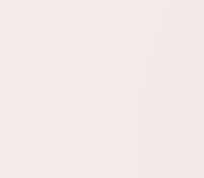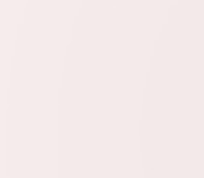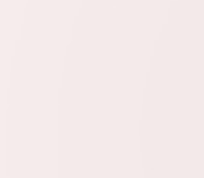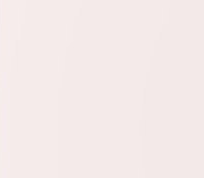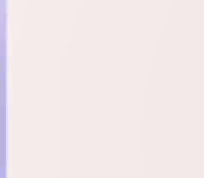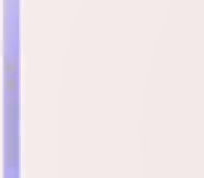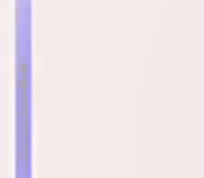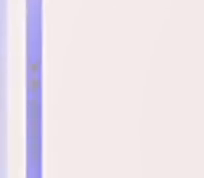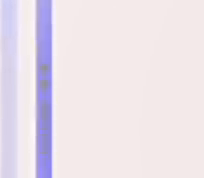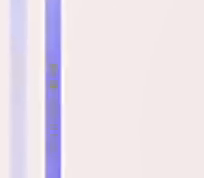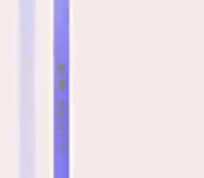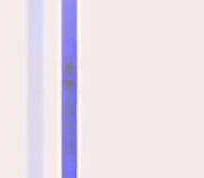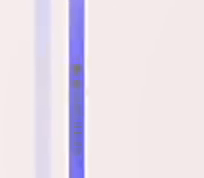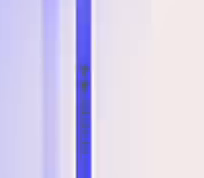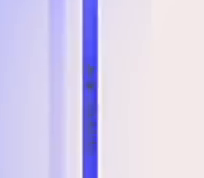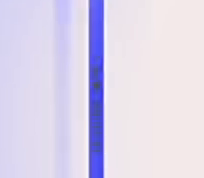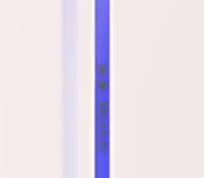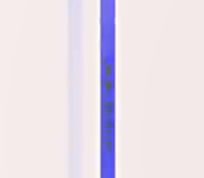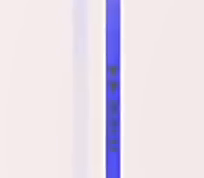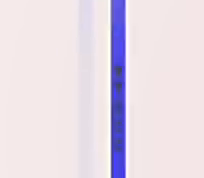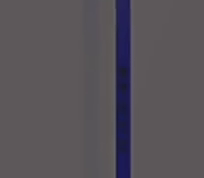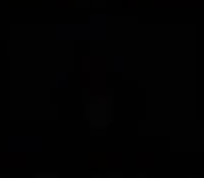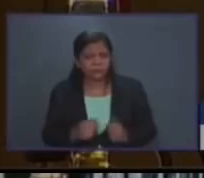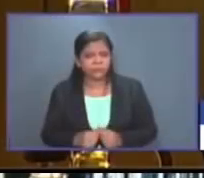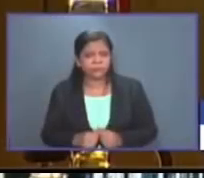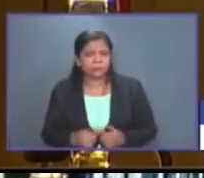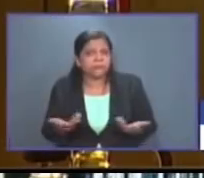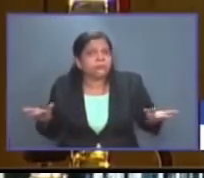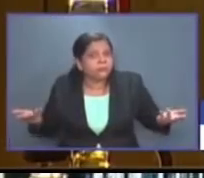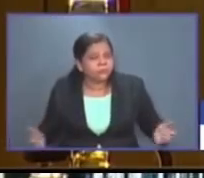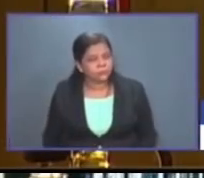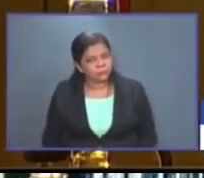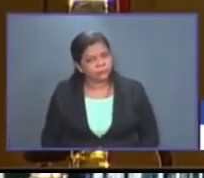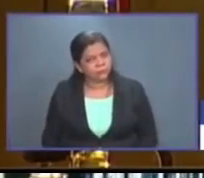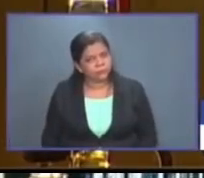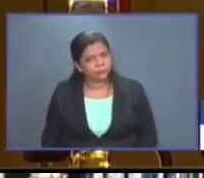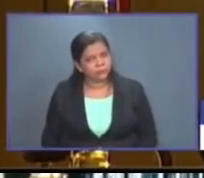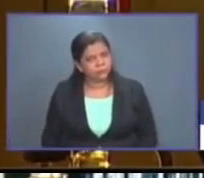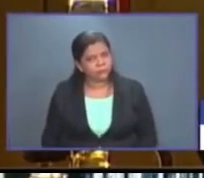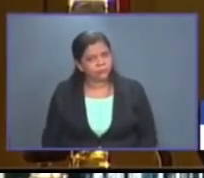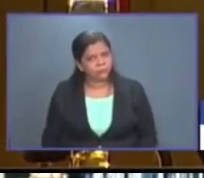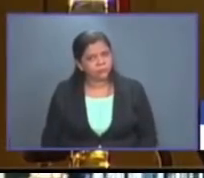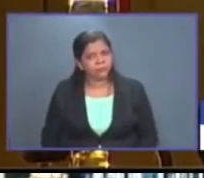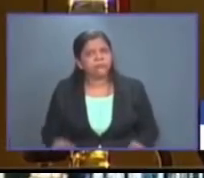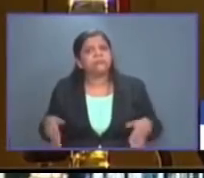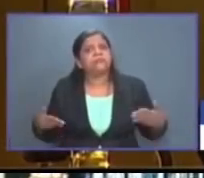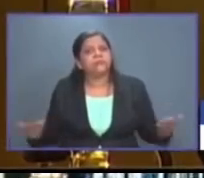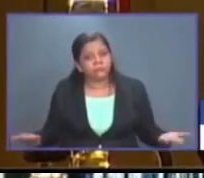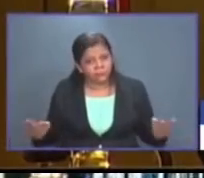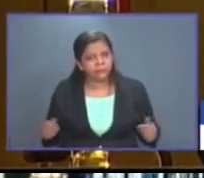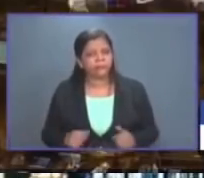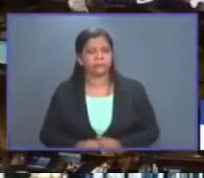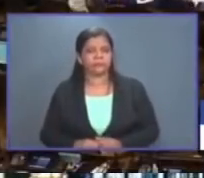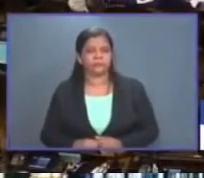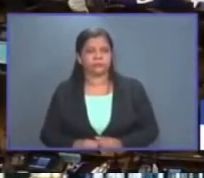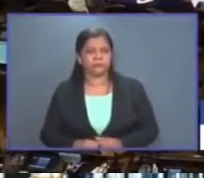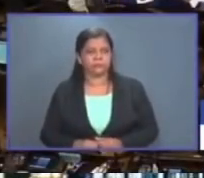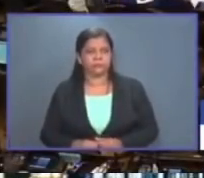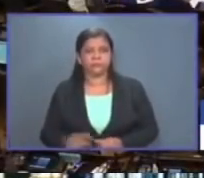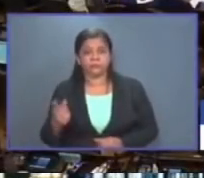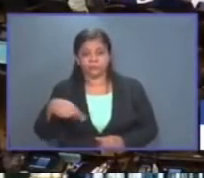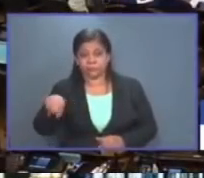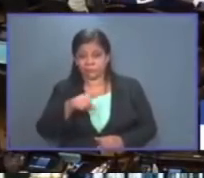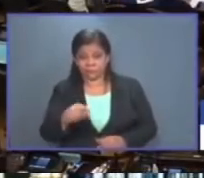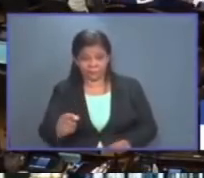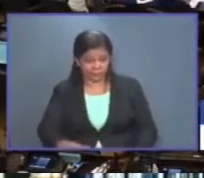las noticias desde los ángeles con trome olemos comenzó a bajar ese resumen comenzamos con este seo de informaciones porque así se